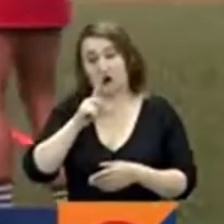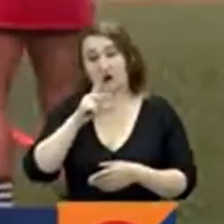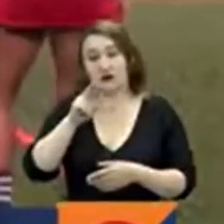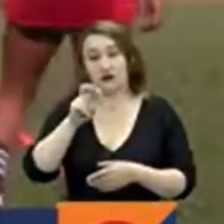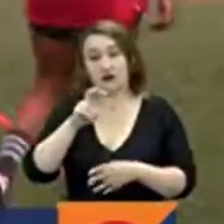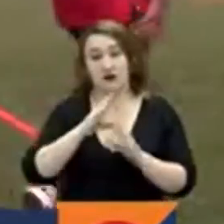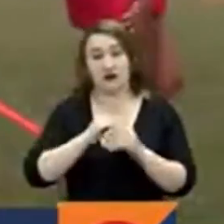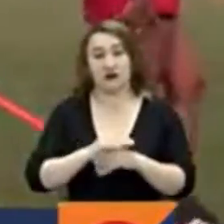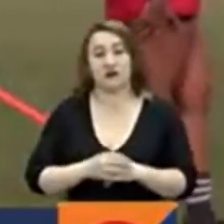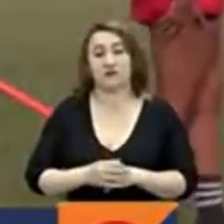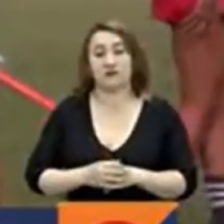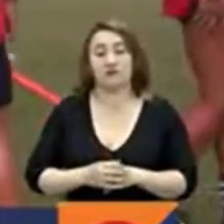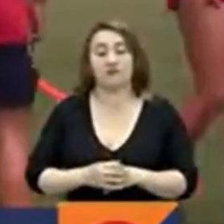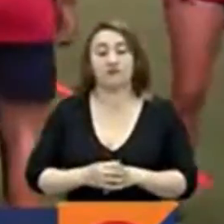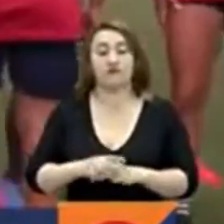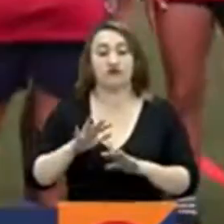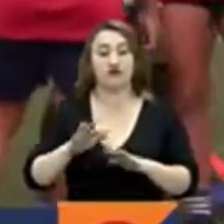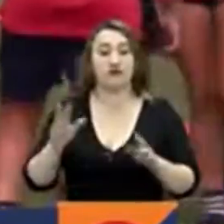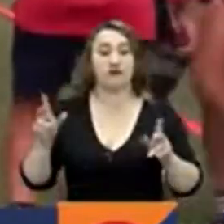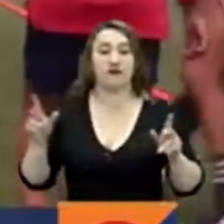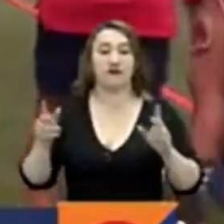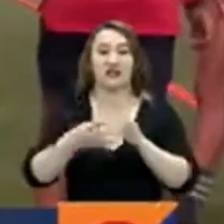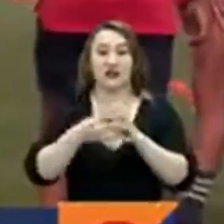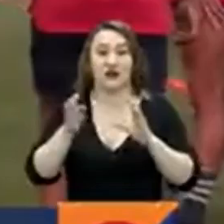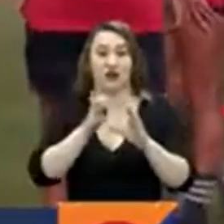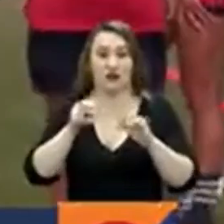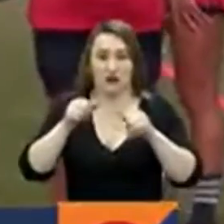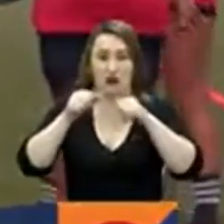noche y contará con transmisión por Señal Colombia.